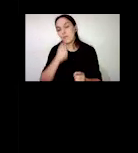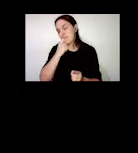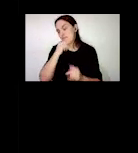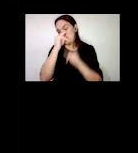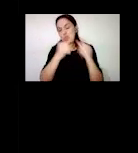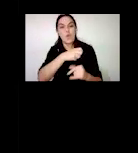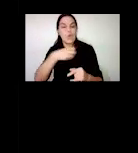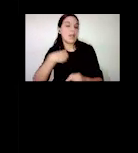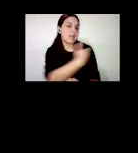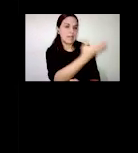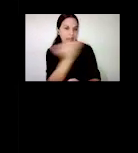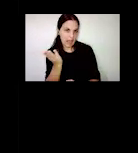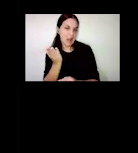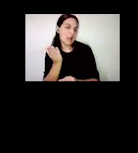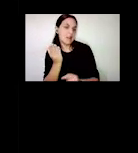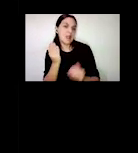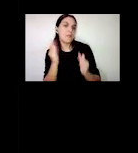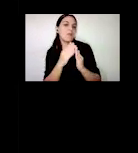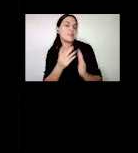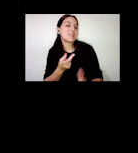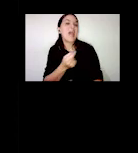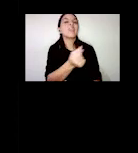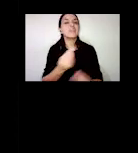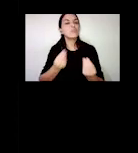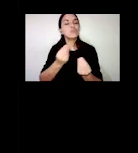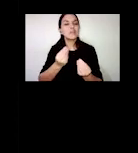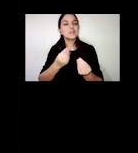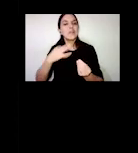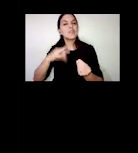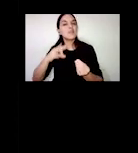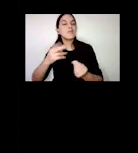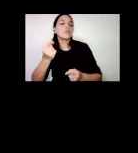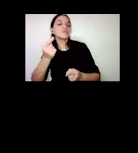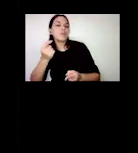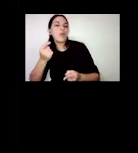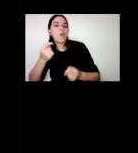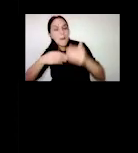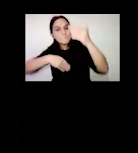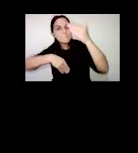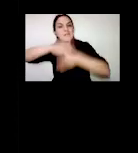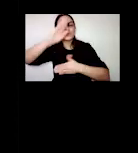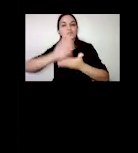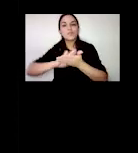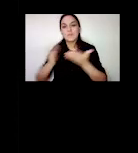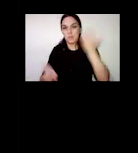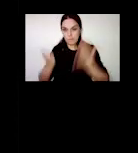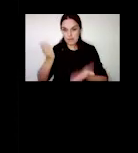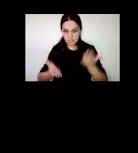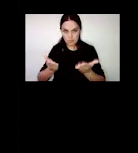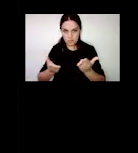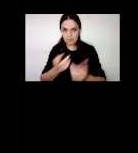¿sí?, y hablamos de inmuebles adquiridos, lo vamos a evaluar al mayor valor que resulte de comparar. El valor